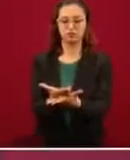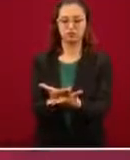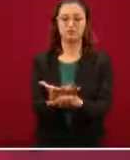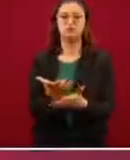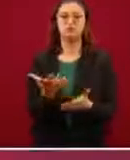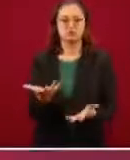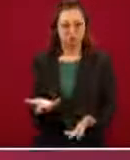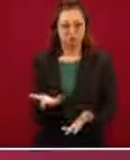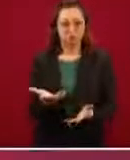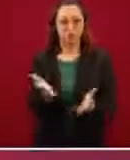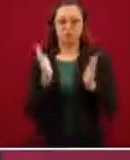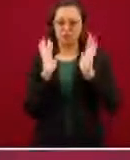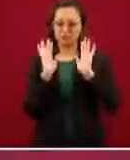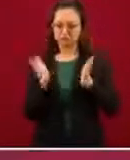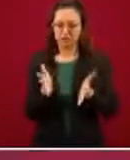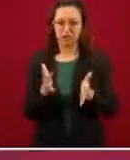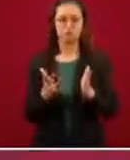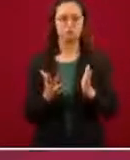enlaces